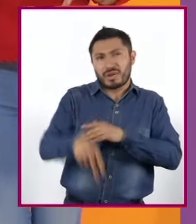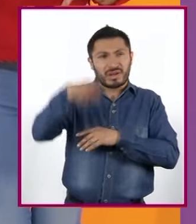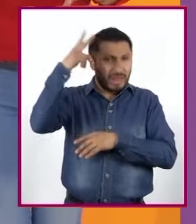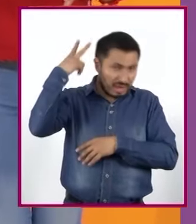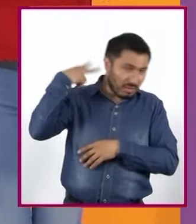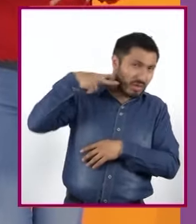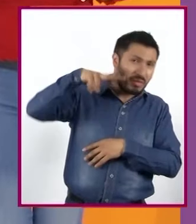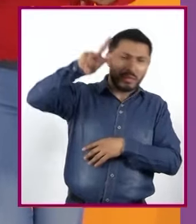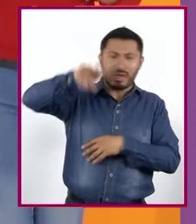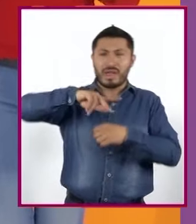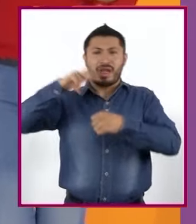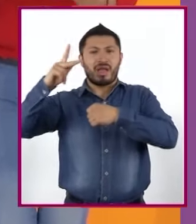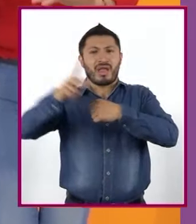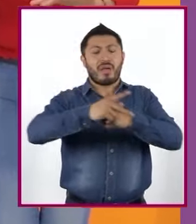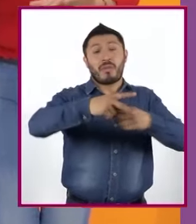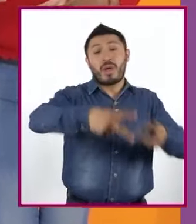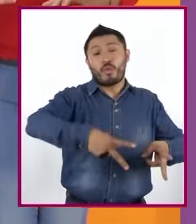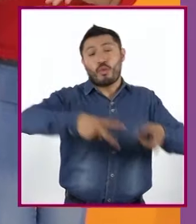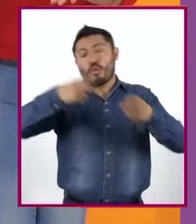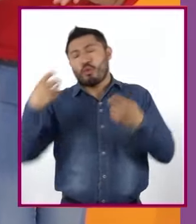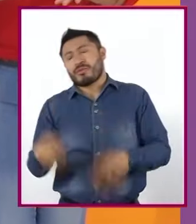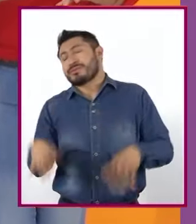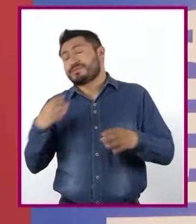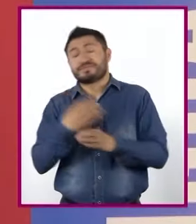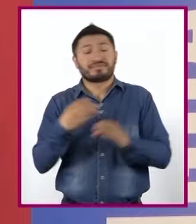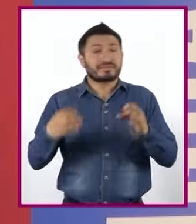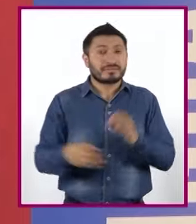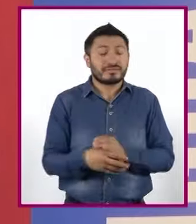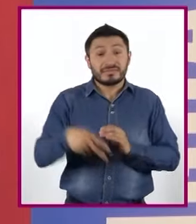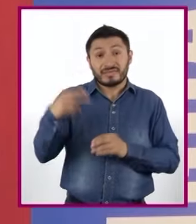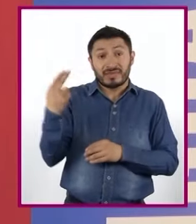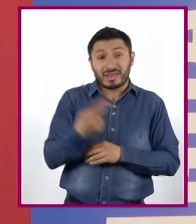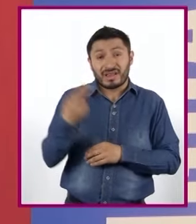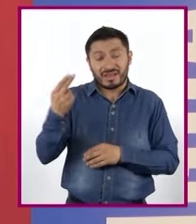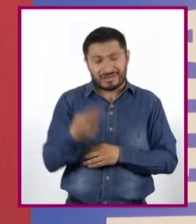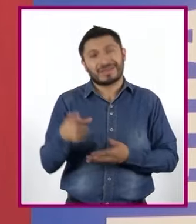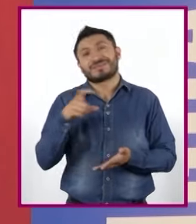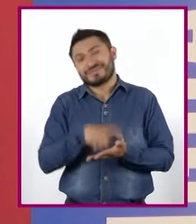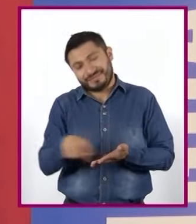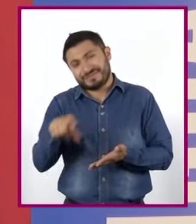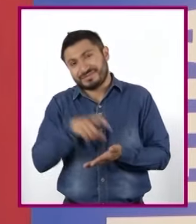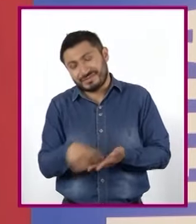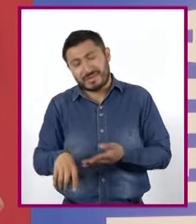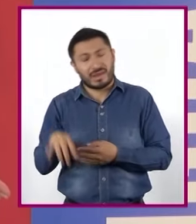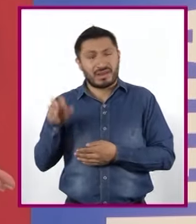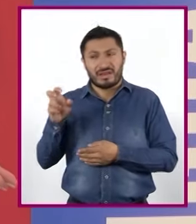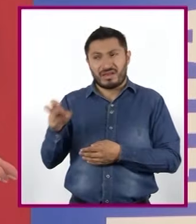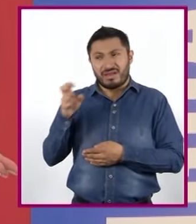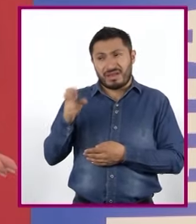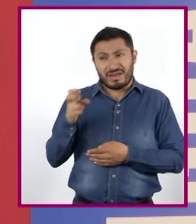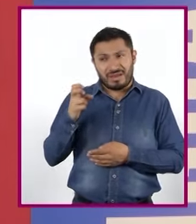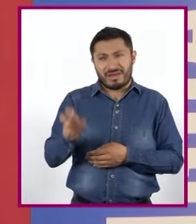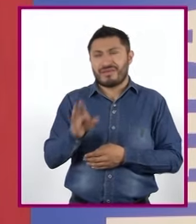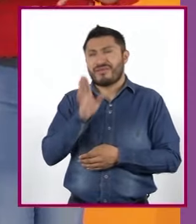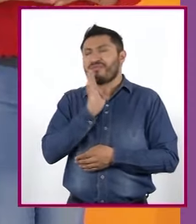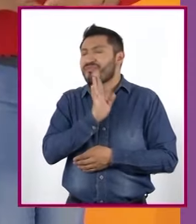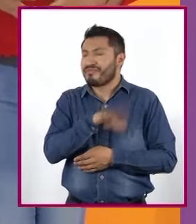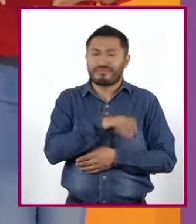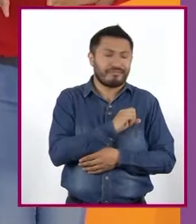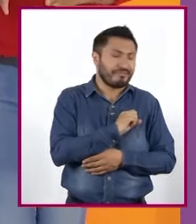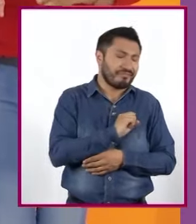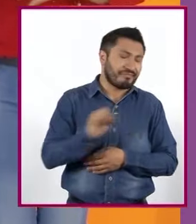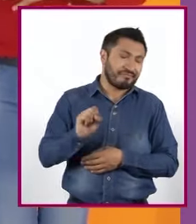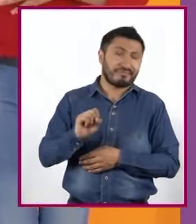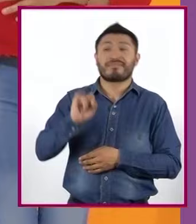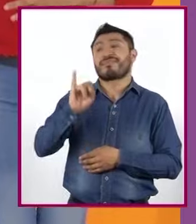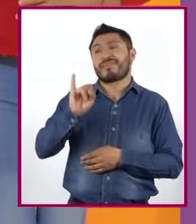su maleta y necesitan ir de compras? Profesora, eso sería muy mala suerte.